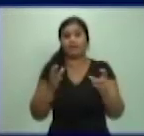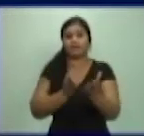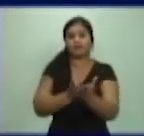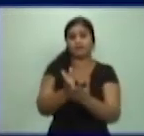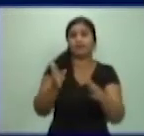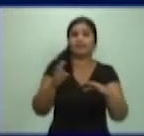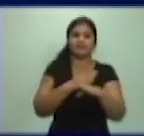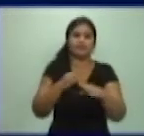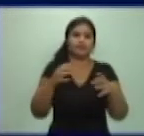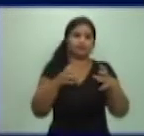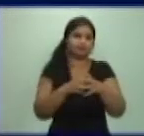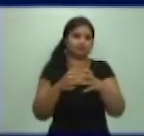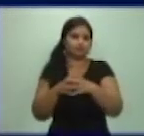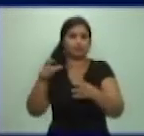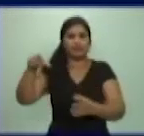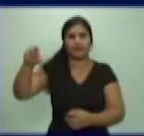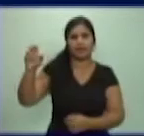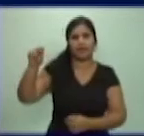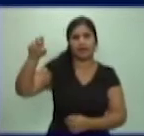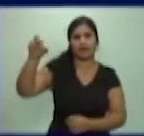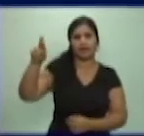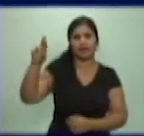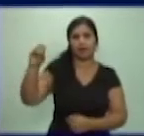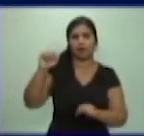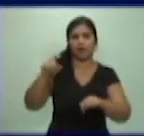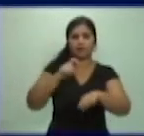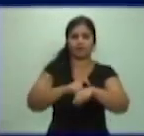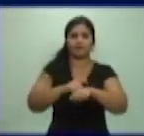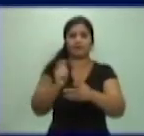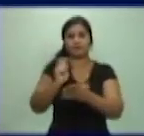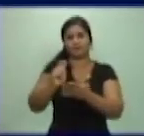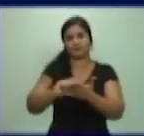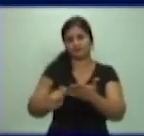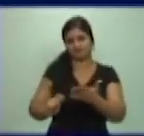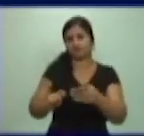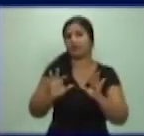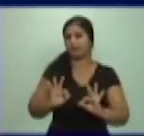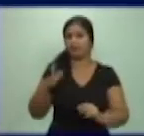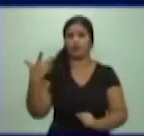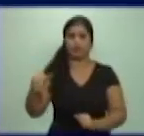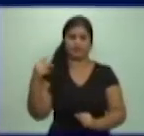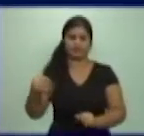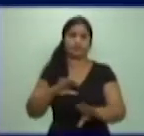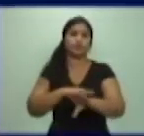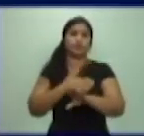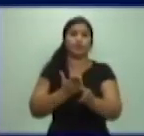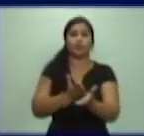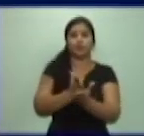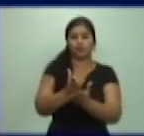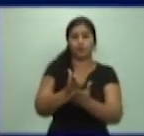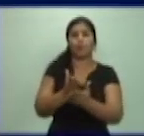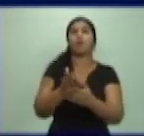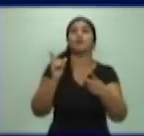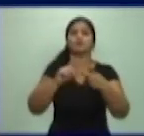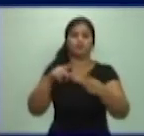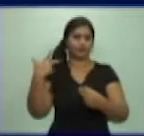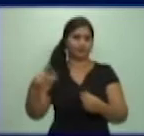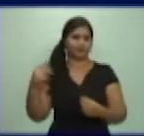géneros. Este es el primer criterio, se los voy a dejar unos segundos en pantalla para que puedan tomar nota y después pasar entonces al segundo.